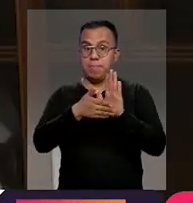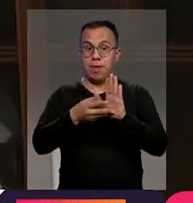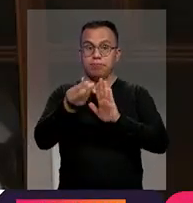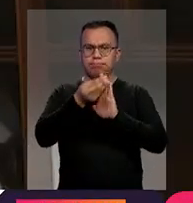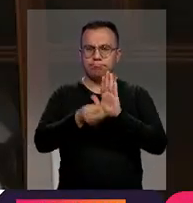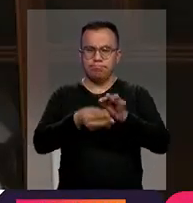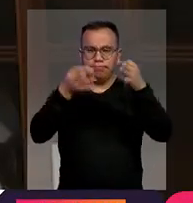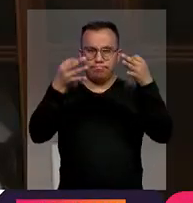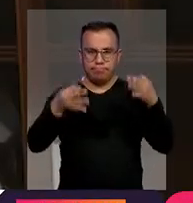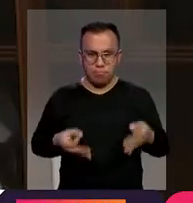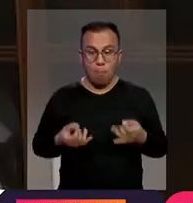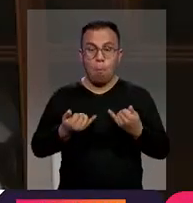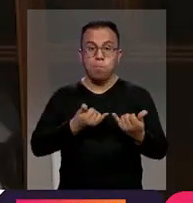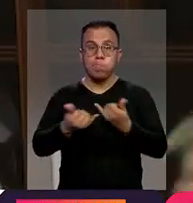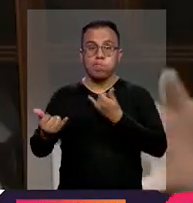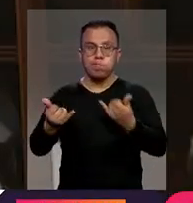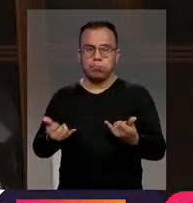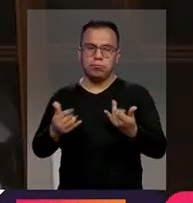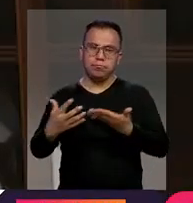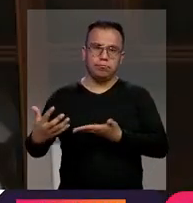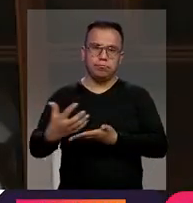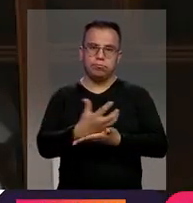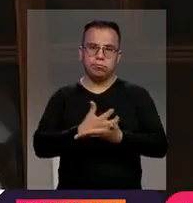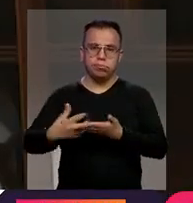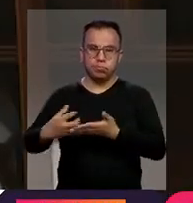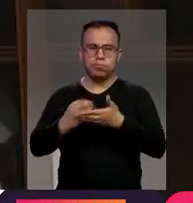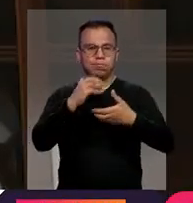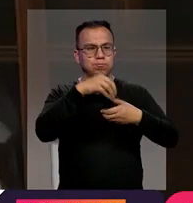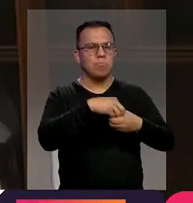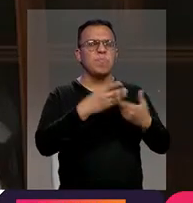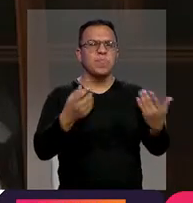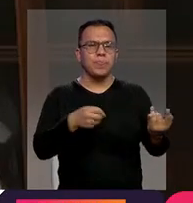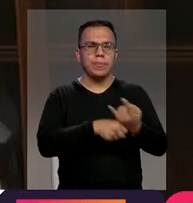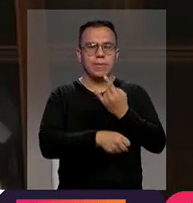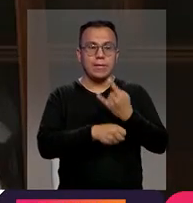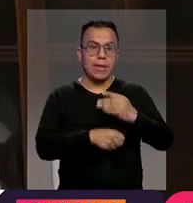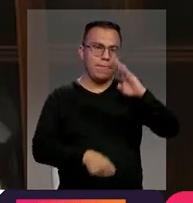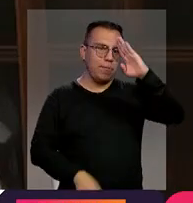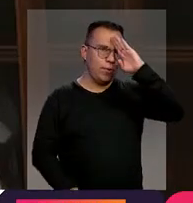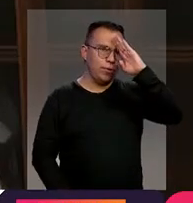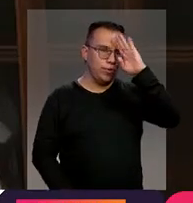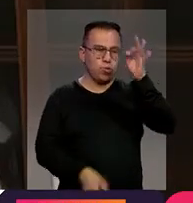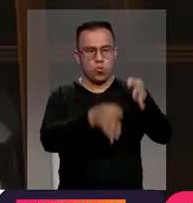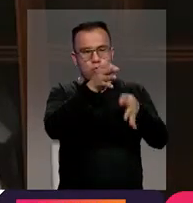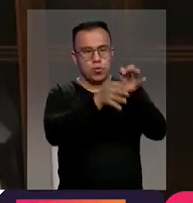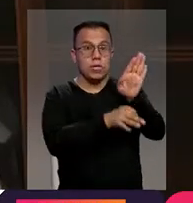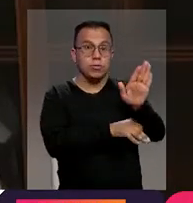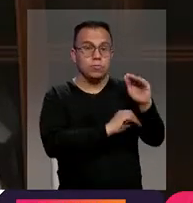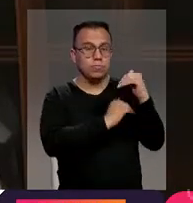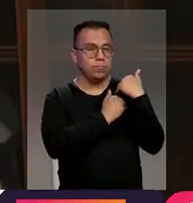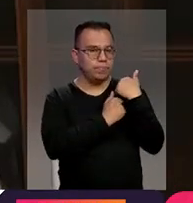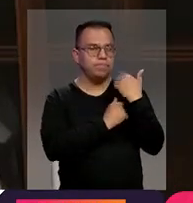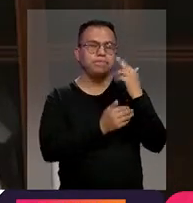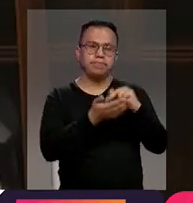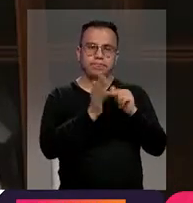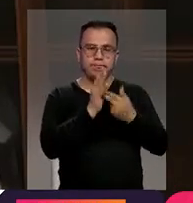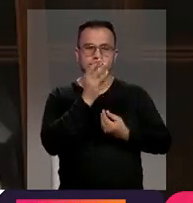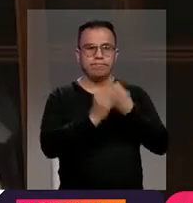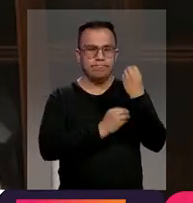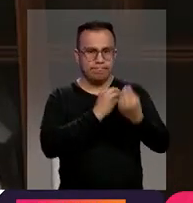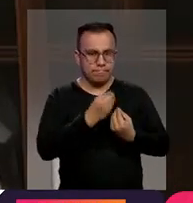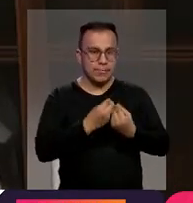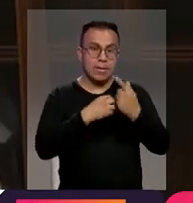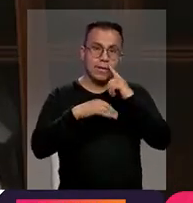y evidencia física fueron recaudados a través de la policía judicial, quienes realizaron